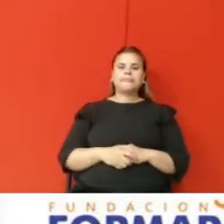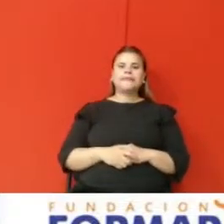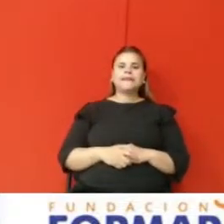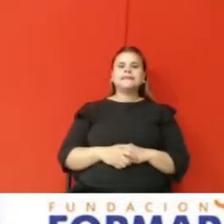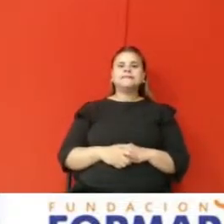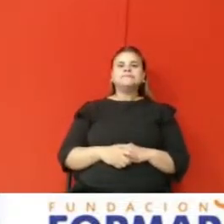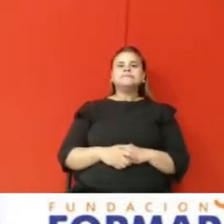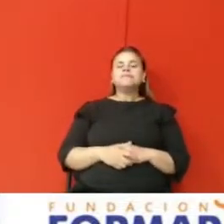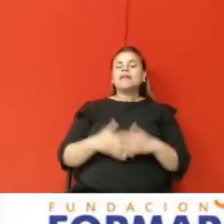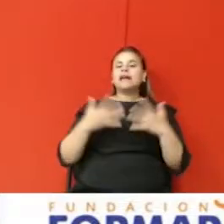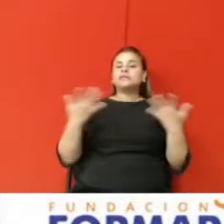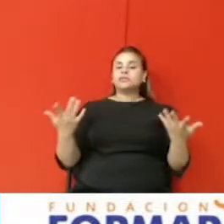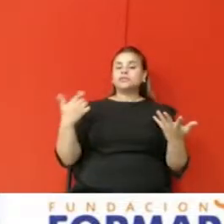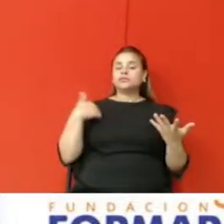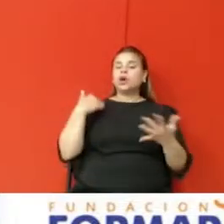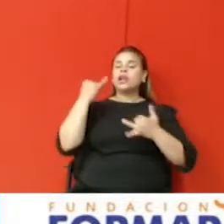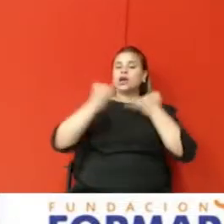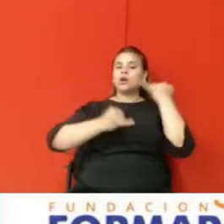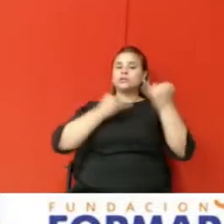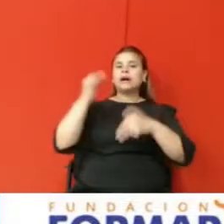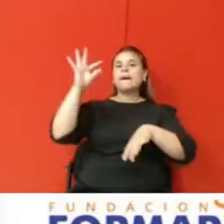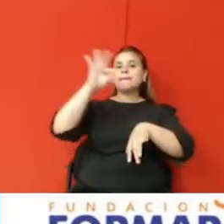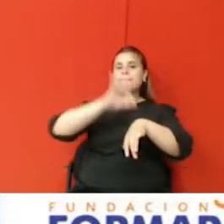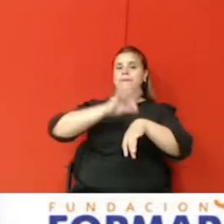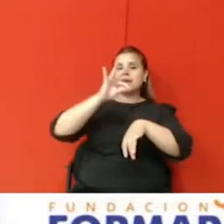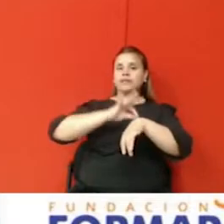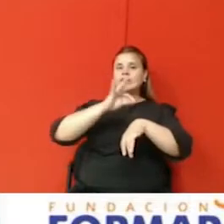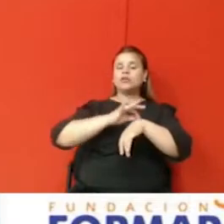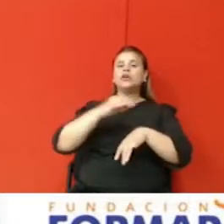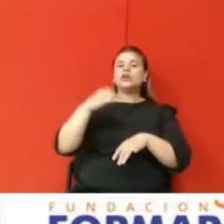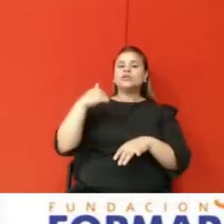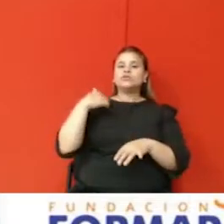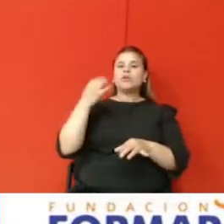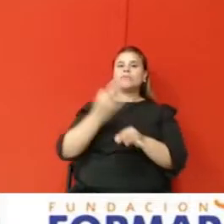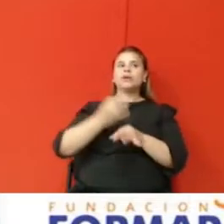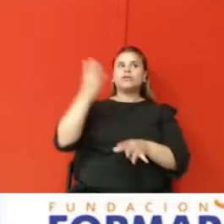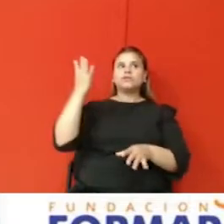Lo que decía anteriormente, yo soy médico intensivista. Pásame la siguiente, por favor.